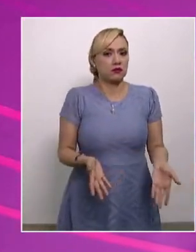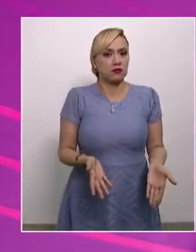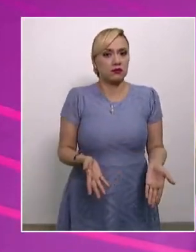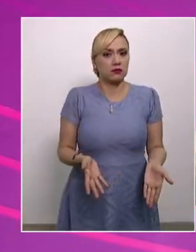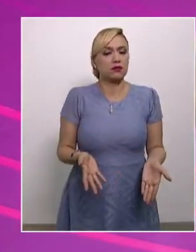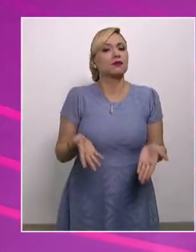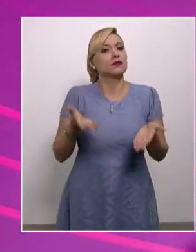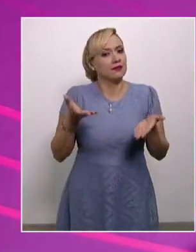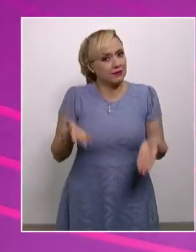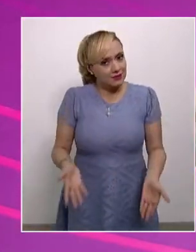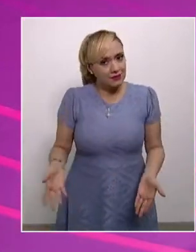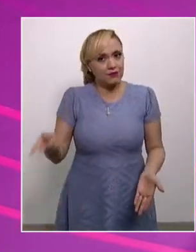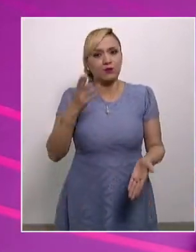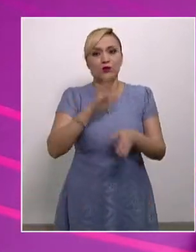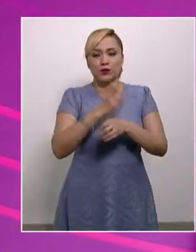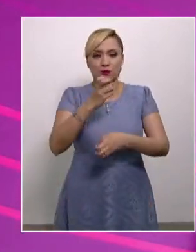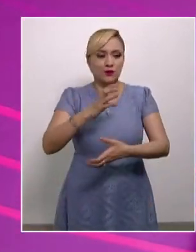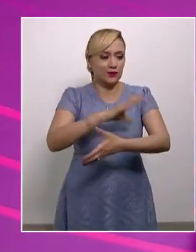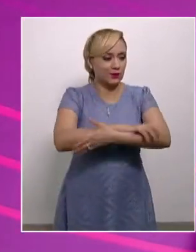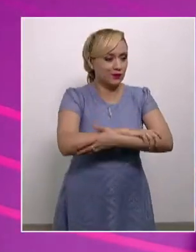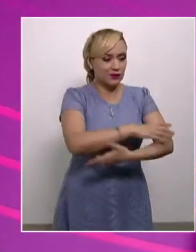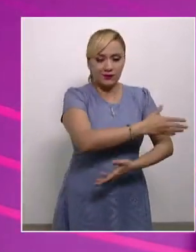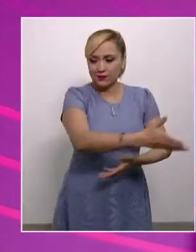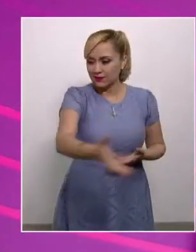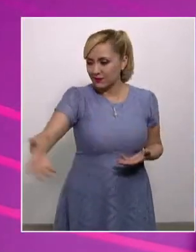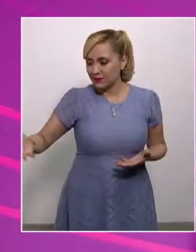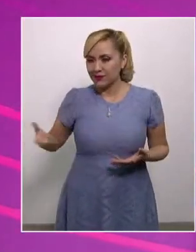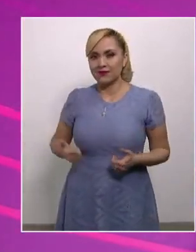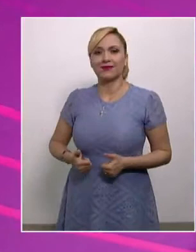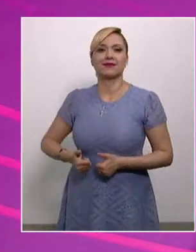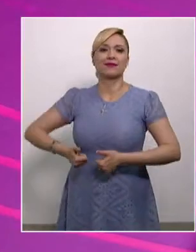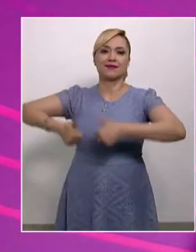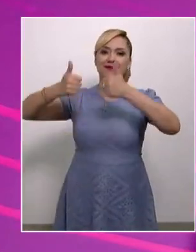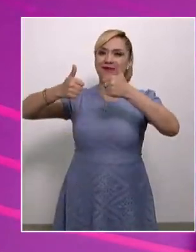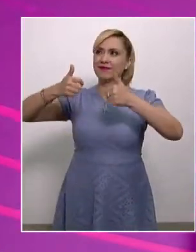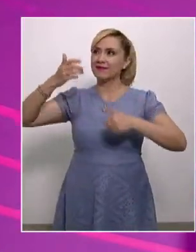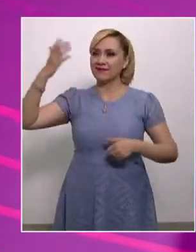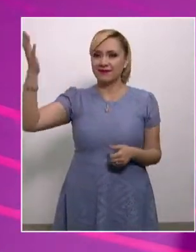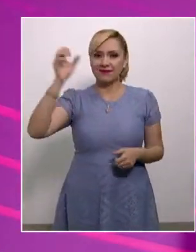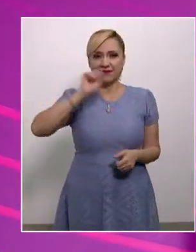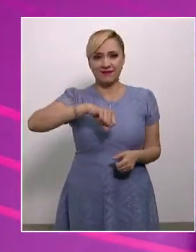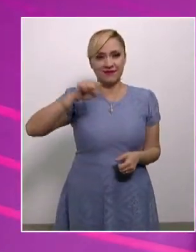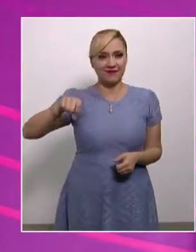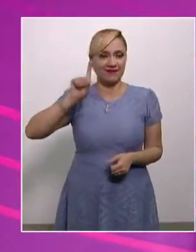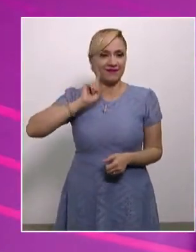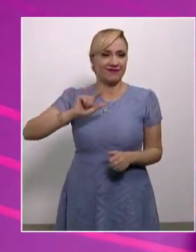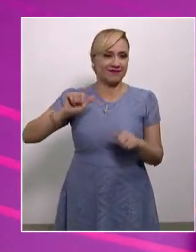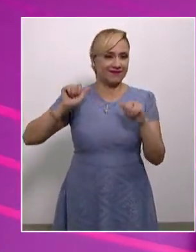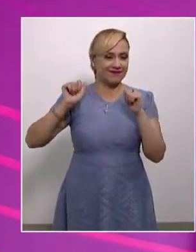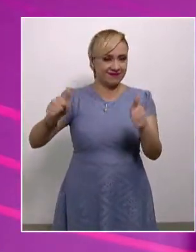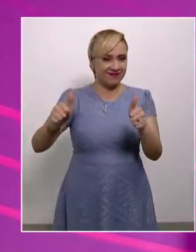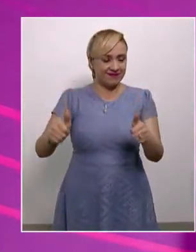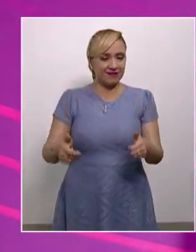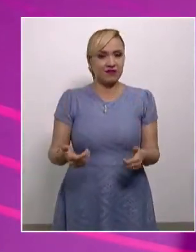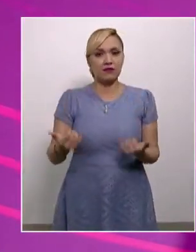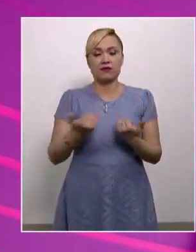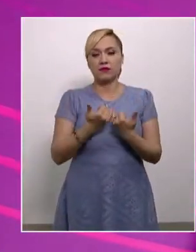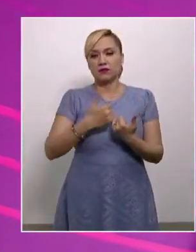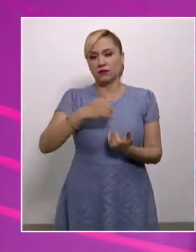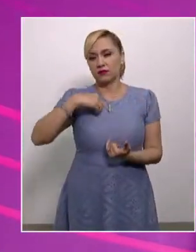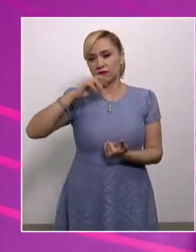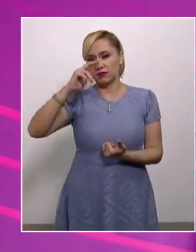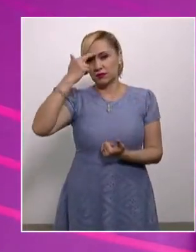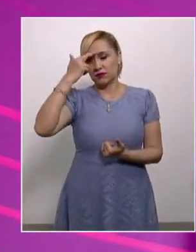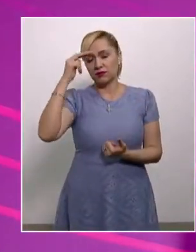hacemos, logramos estas historias como la que tú estás contando de Saltillo. Yo recuerdo el año pasado en el centro que tenemos para migrantes de